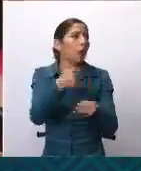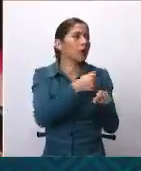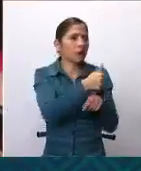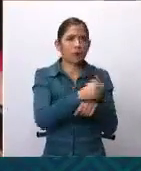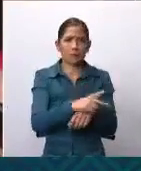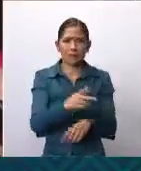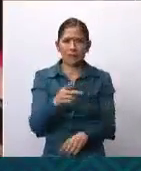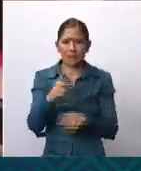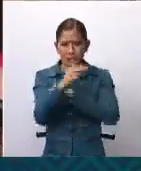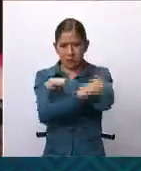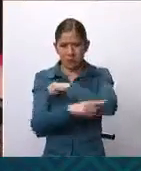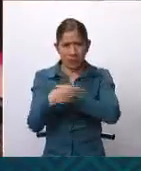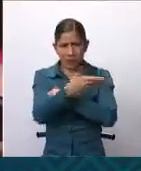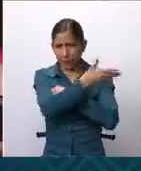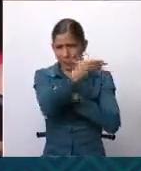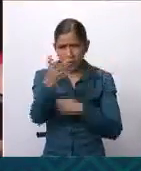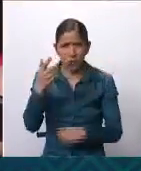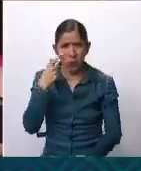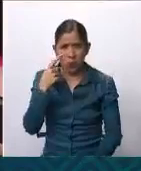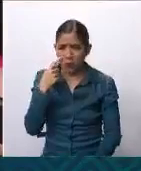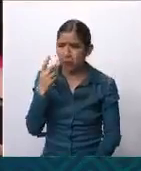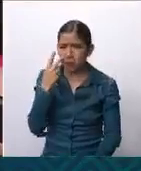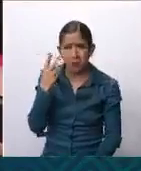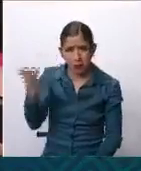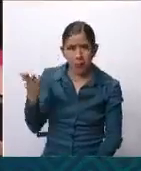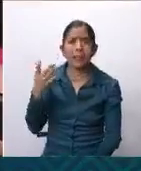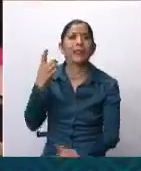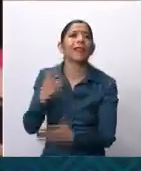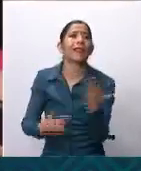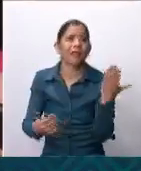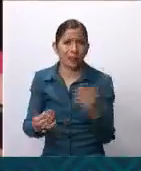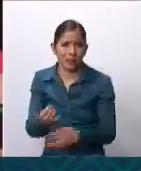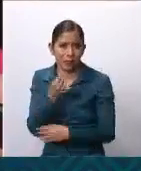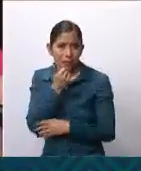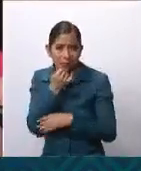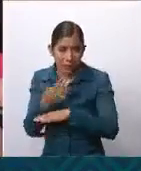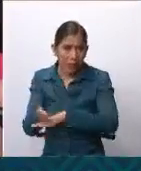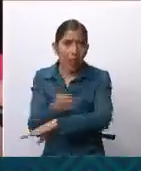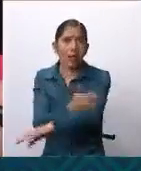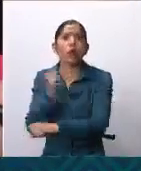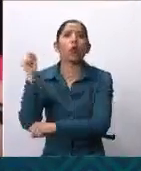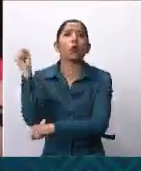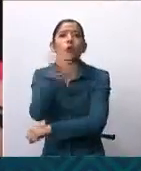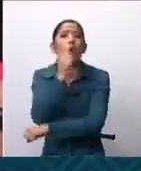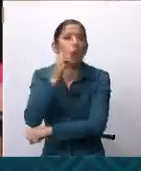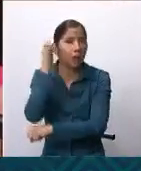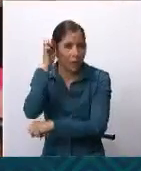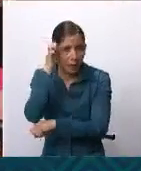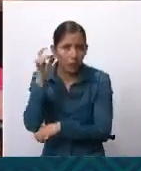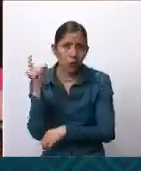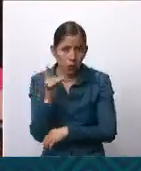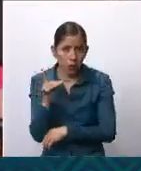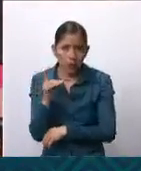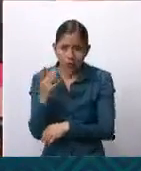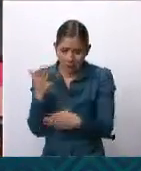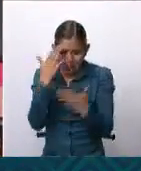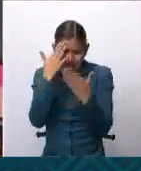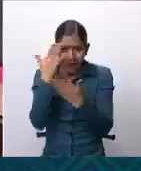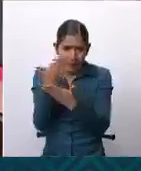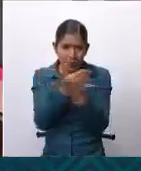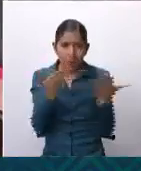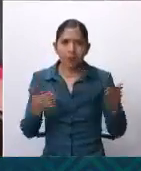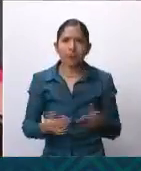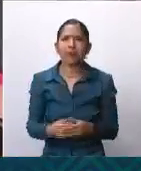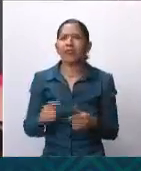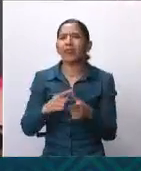el país entero conoce y sabe la realidad de todo lo que ha sucedido durante el golpe de Estado en nuestro país. Conoce por demás.